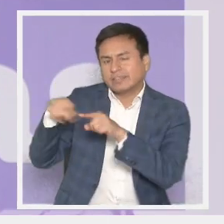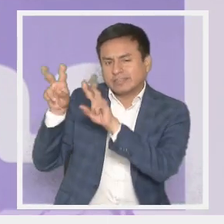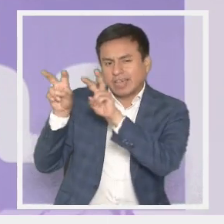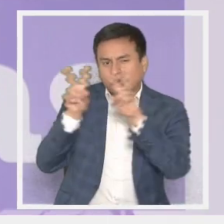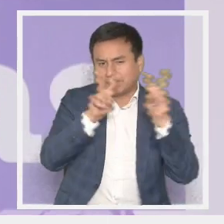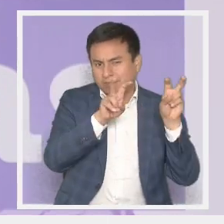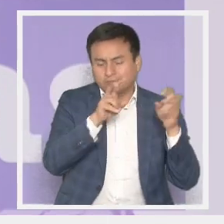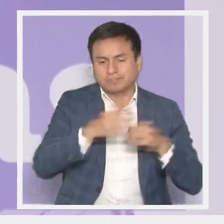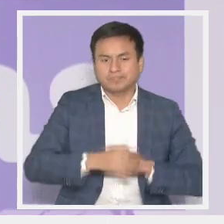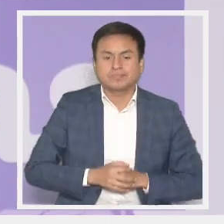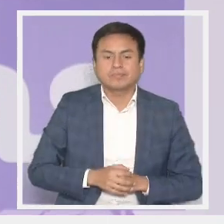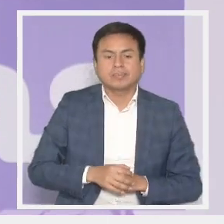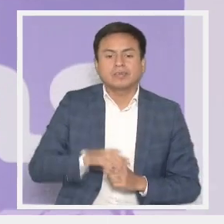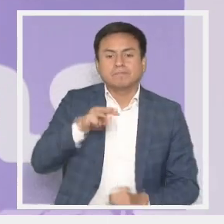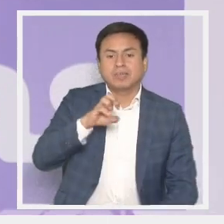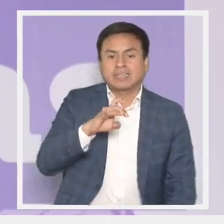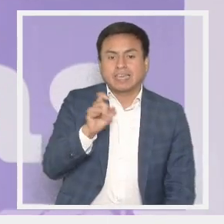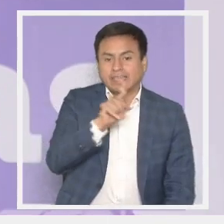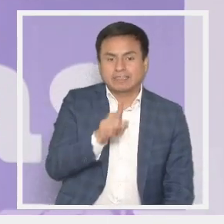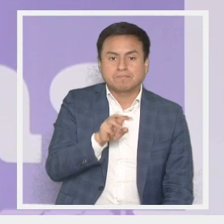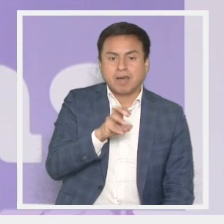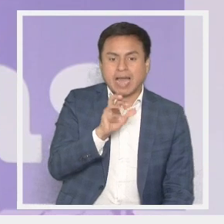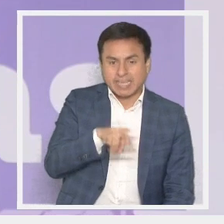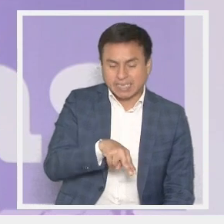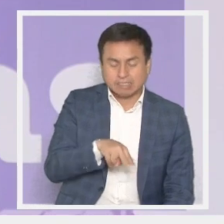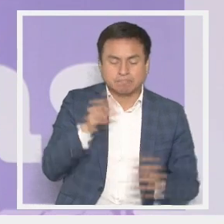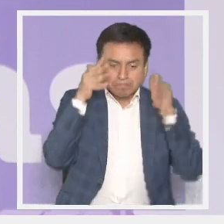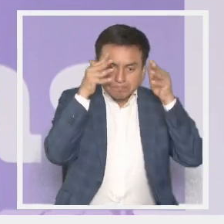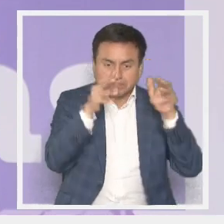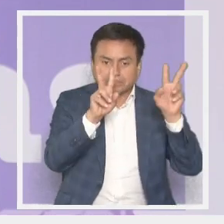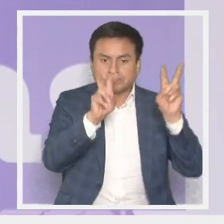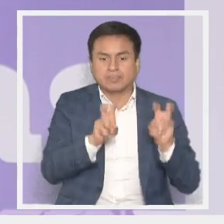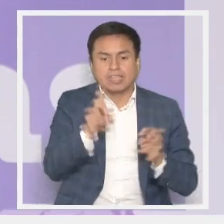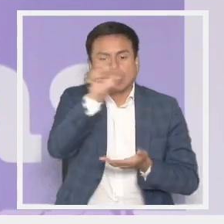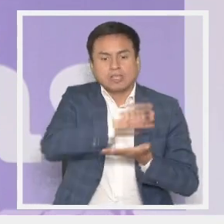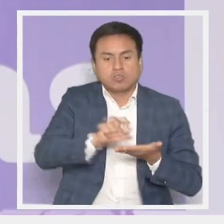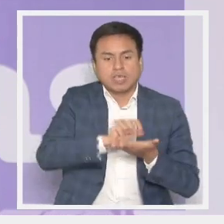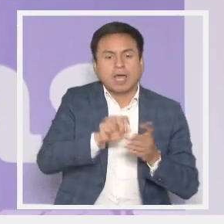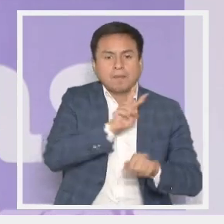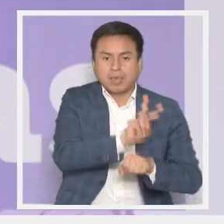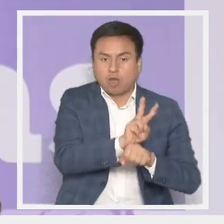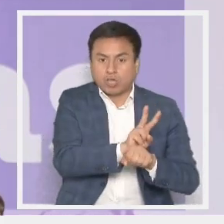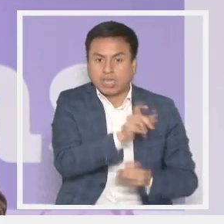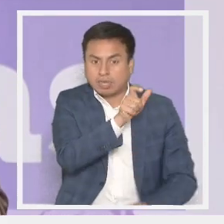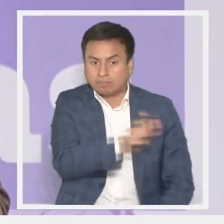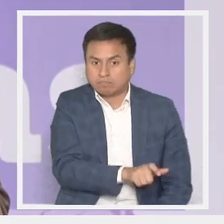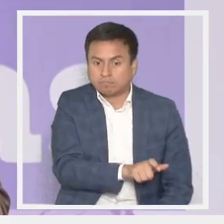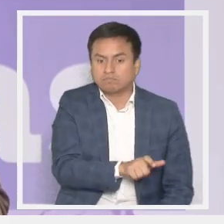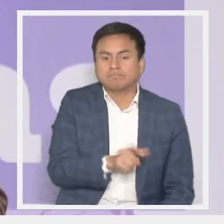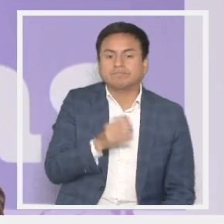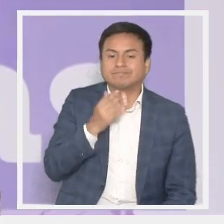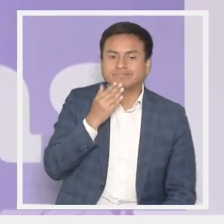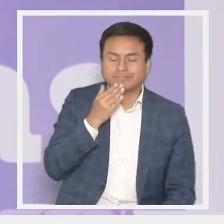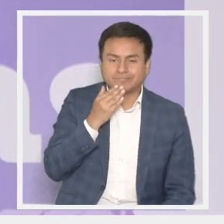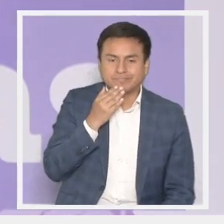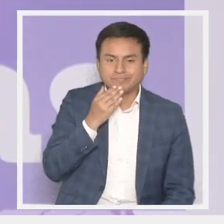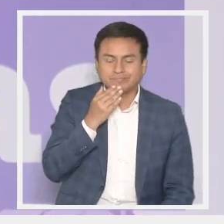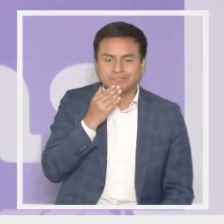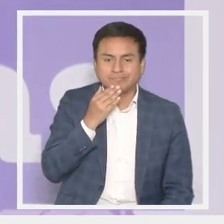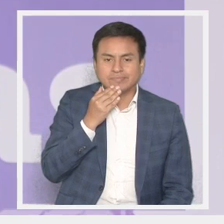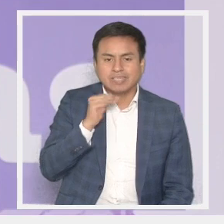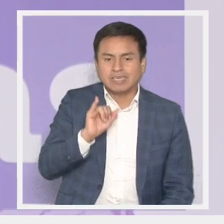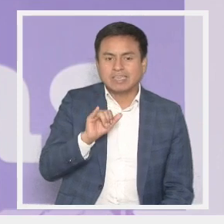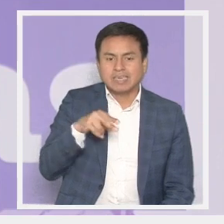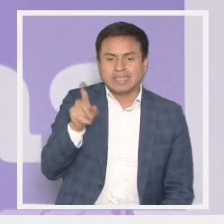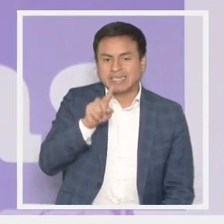ámbitos. Mercedes Marín Solar, desde la literatura y la pedagogía. En